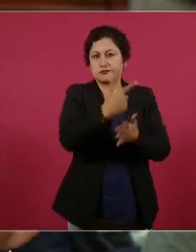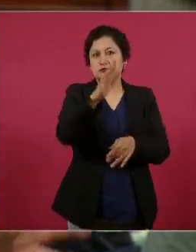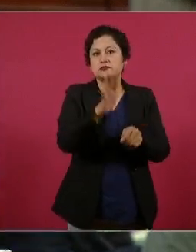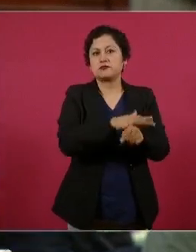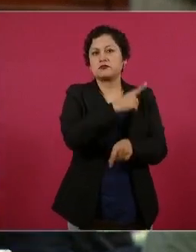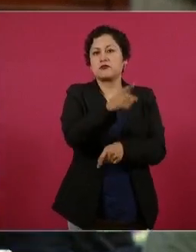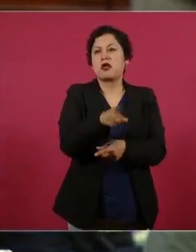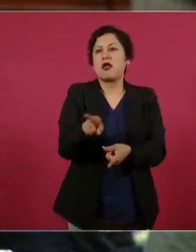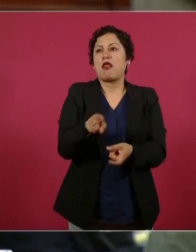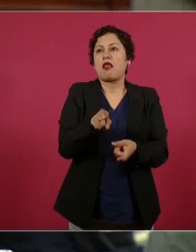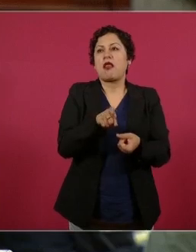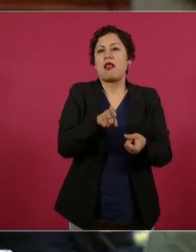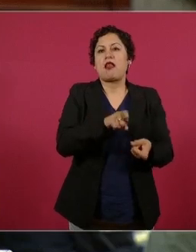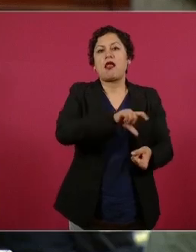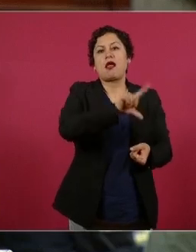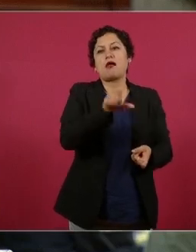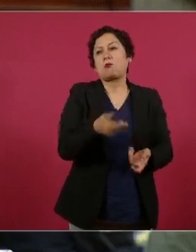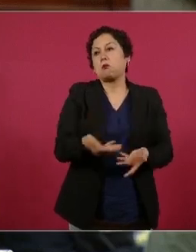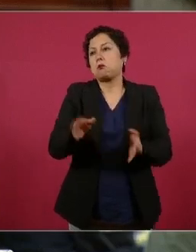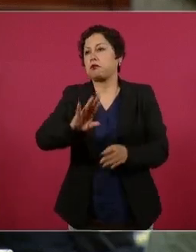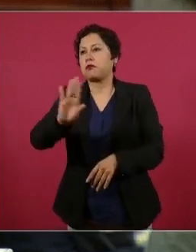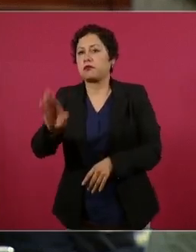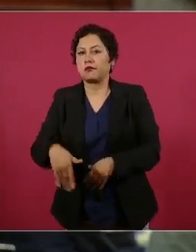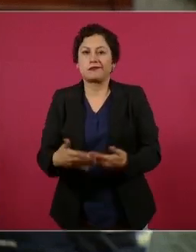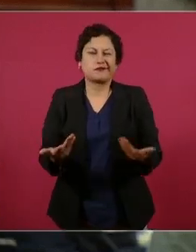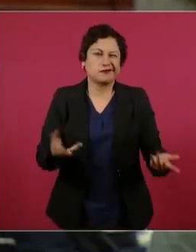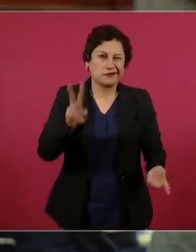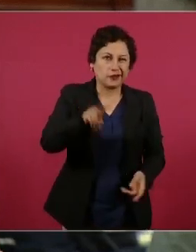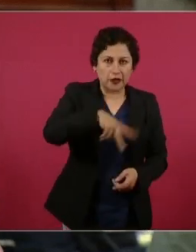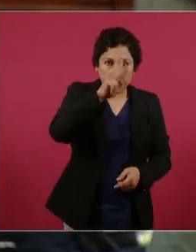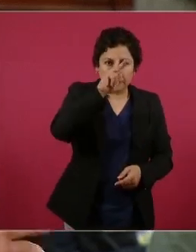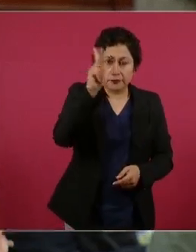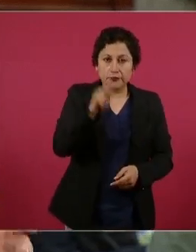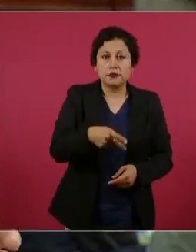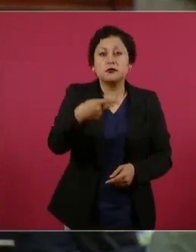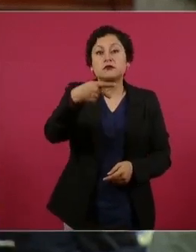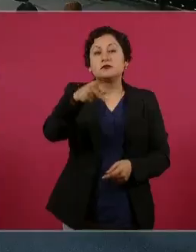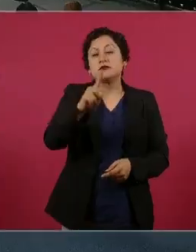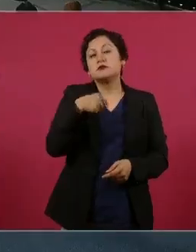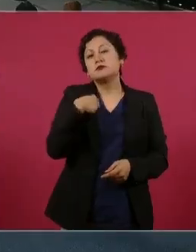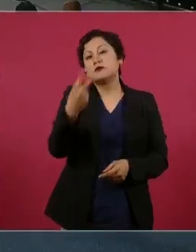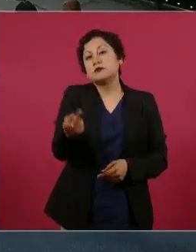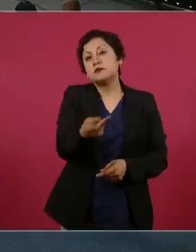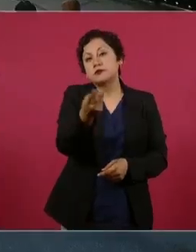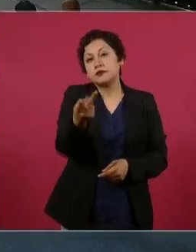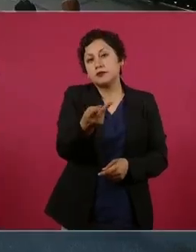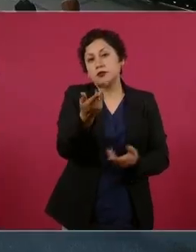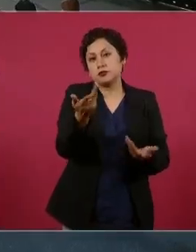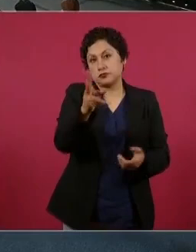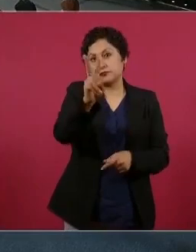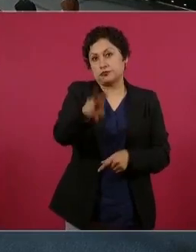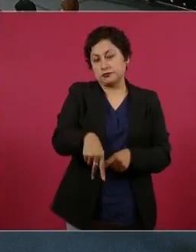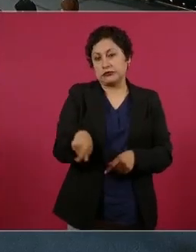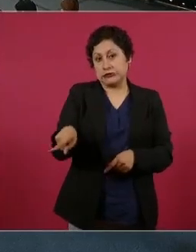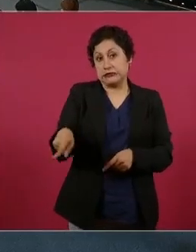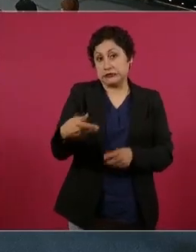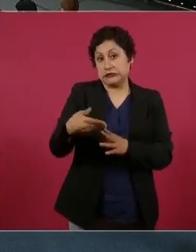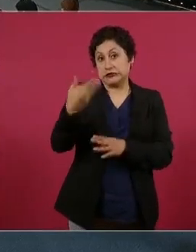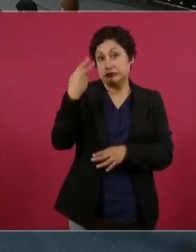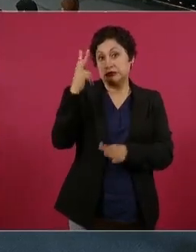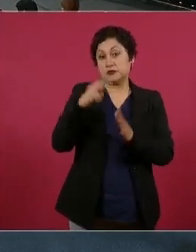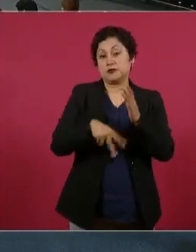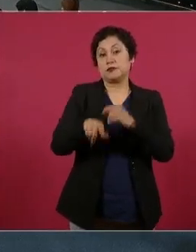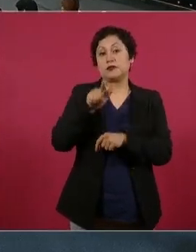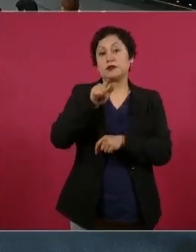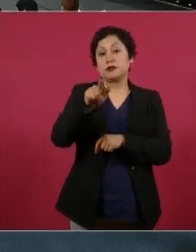antes de salir, ¿no? Entonces, saber, presidente, si en este caso, de este caso del 2017,